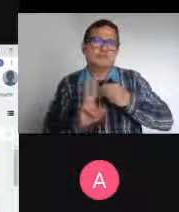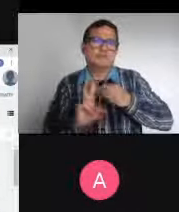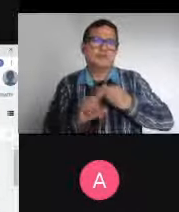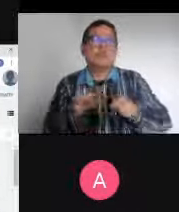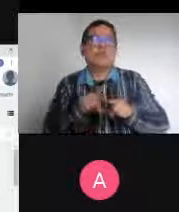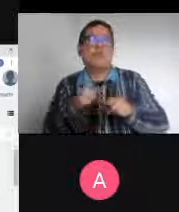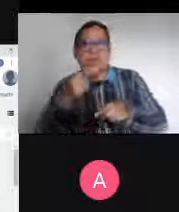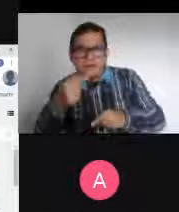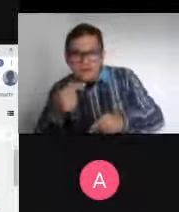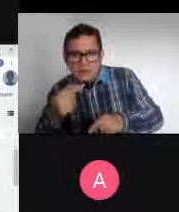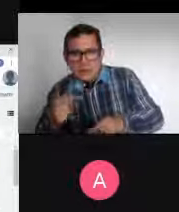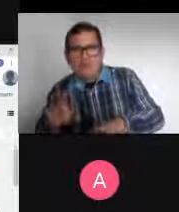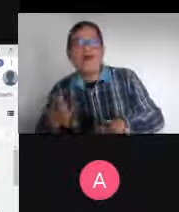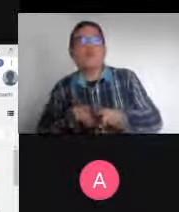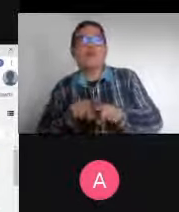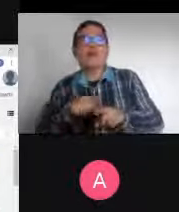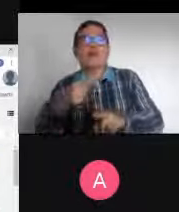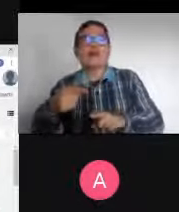sistema.